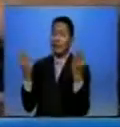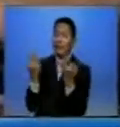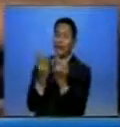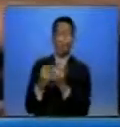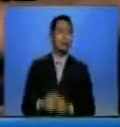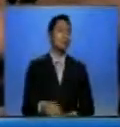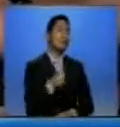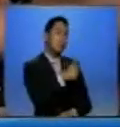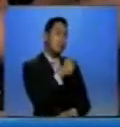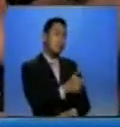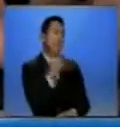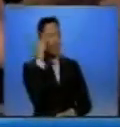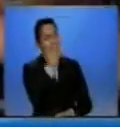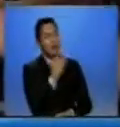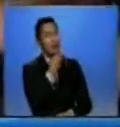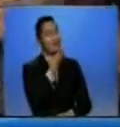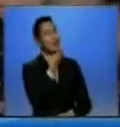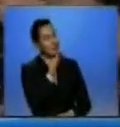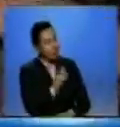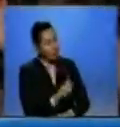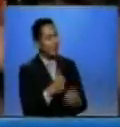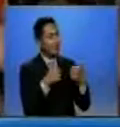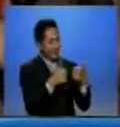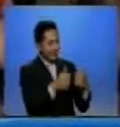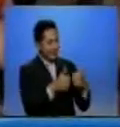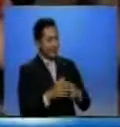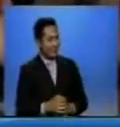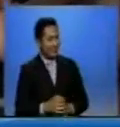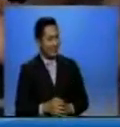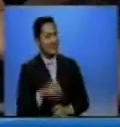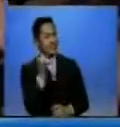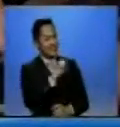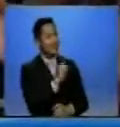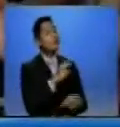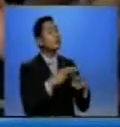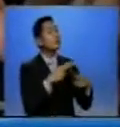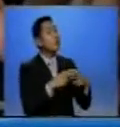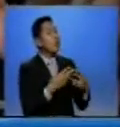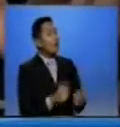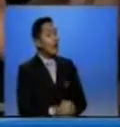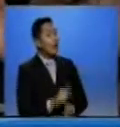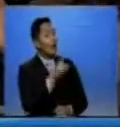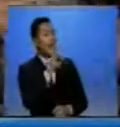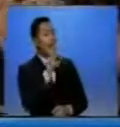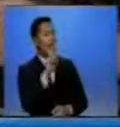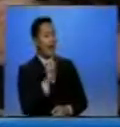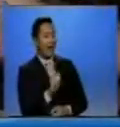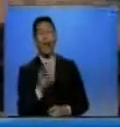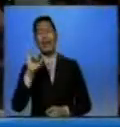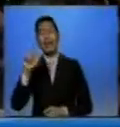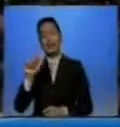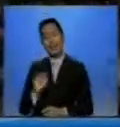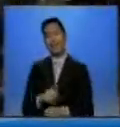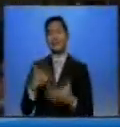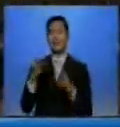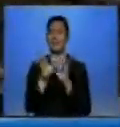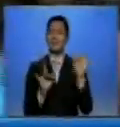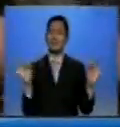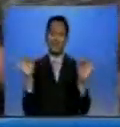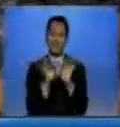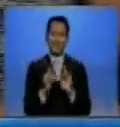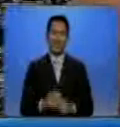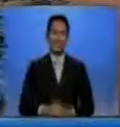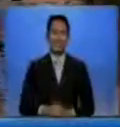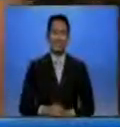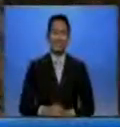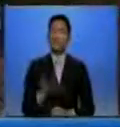Bien. Bonito, ¿te gustó? Sí. ¿Te gustó? Sí. ¿Cómo te llamas? Lía, perfecto. ¿Y a usted qué